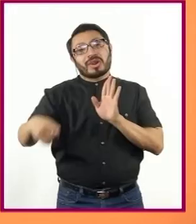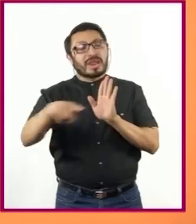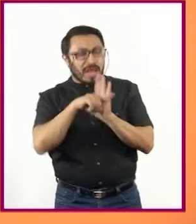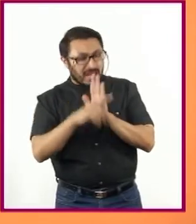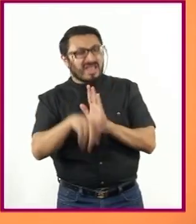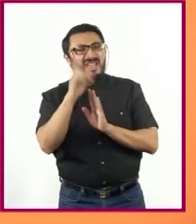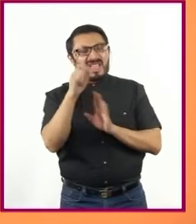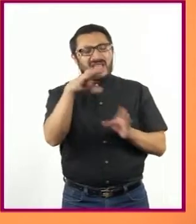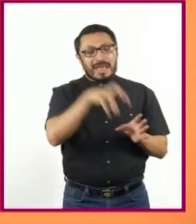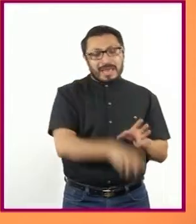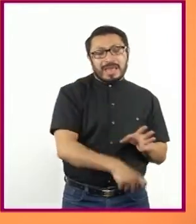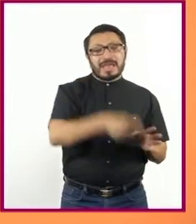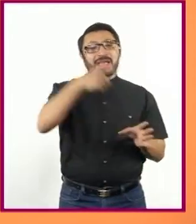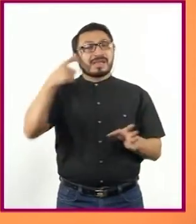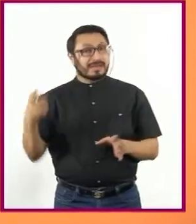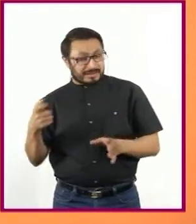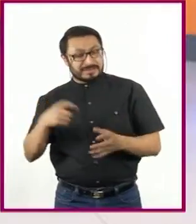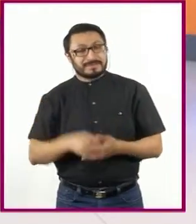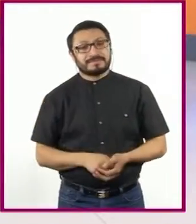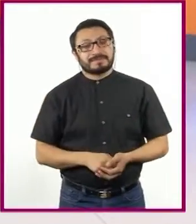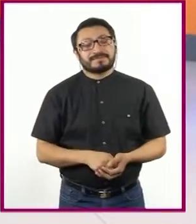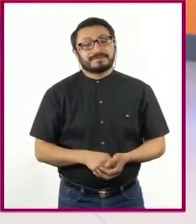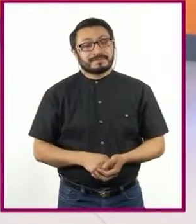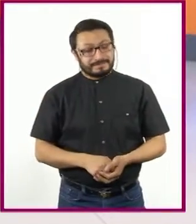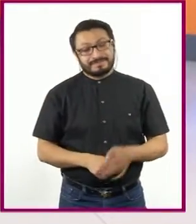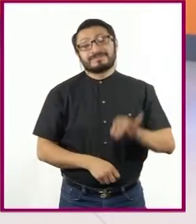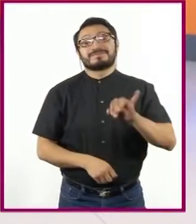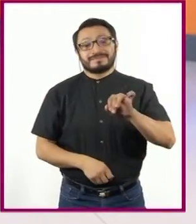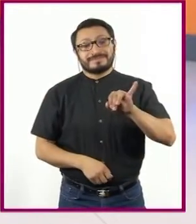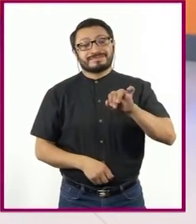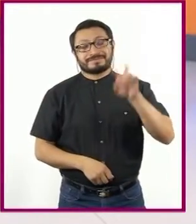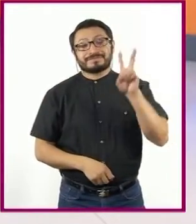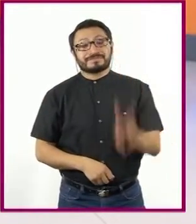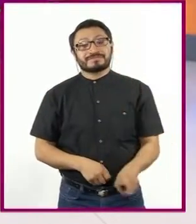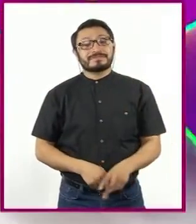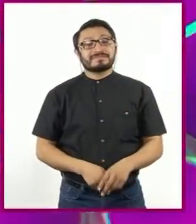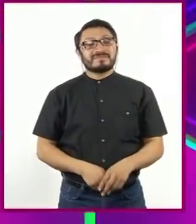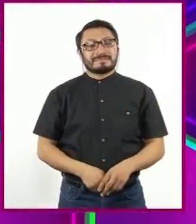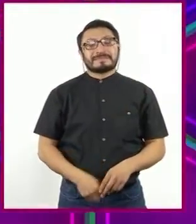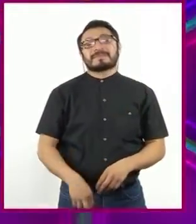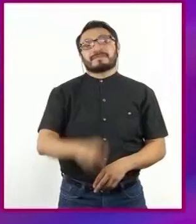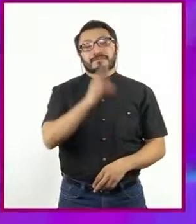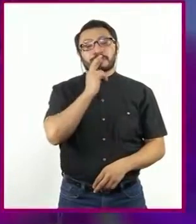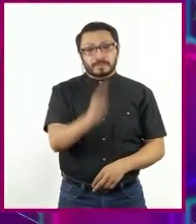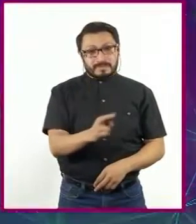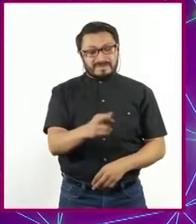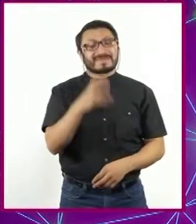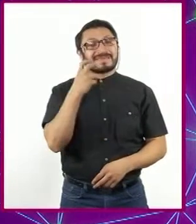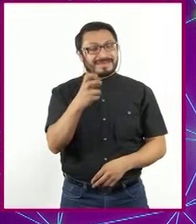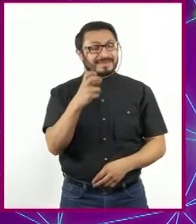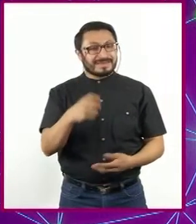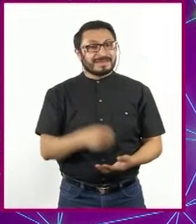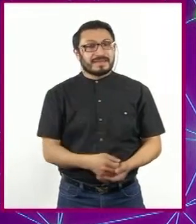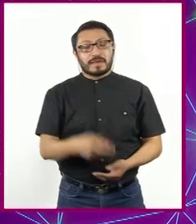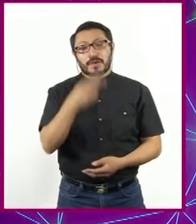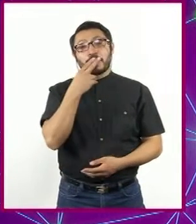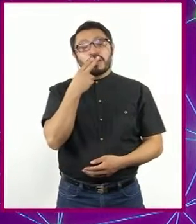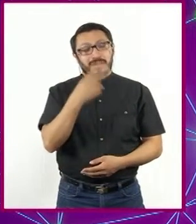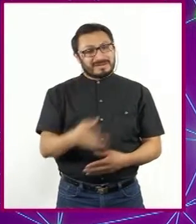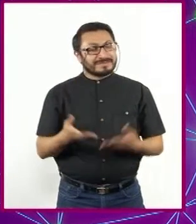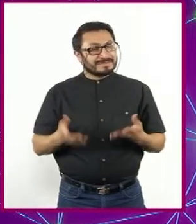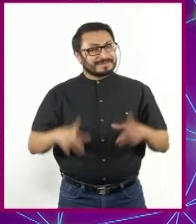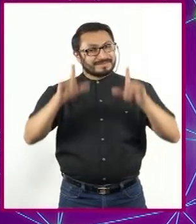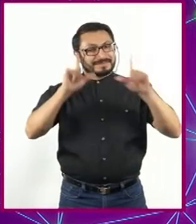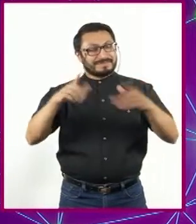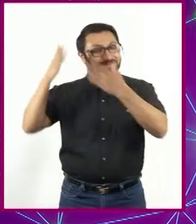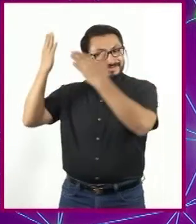negativos el dinero que sacó de la alcancía. Así es, Leslie. Para dar solución a la situación, usaremos la siguiente